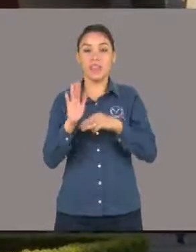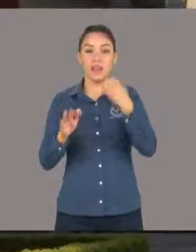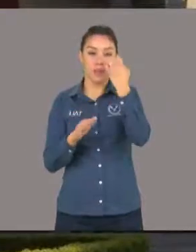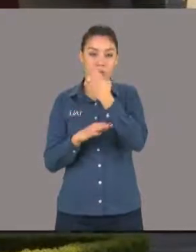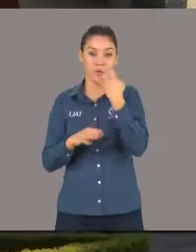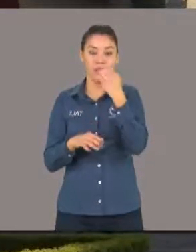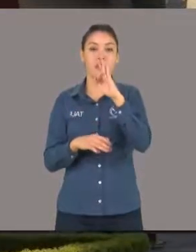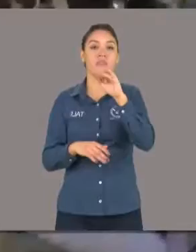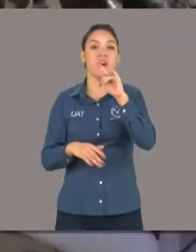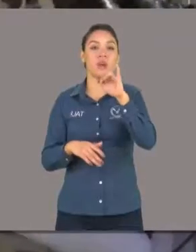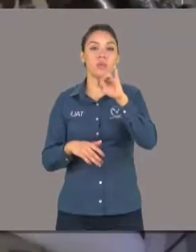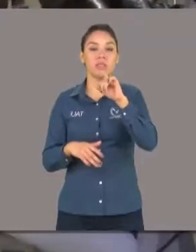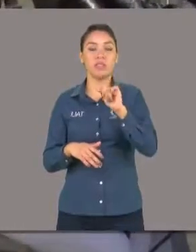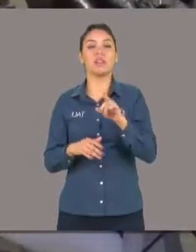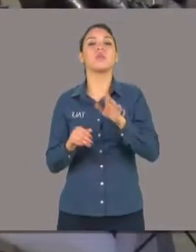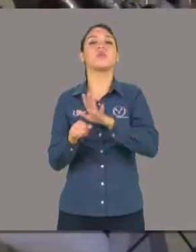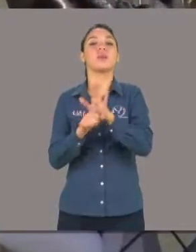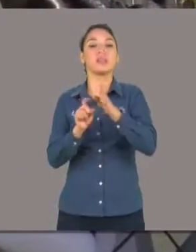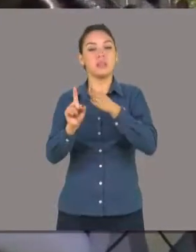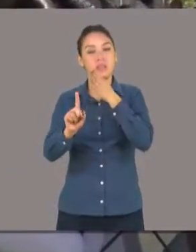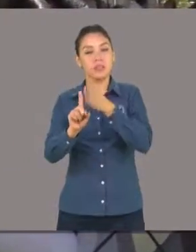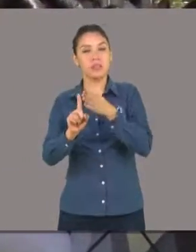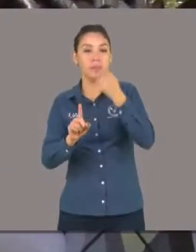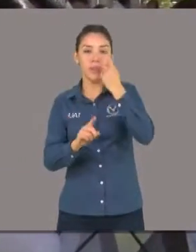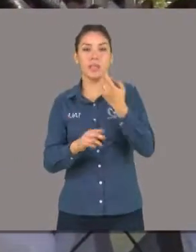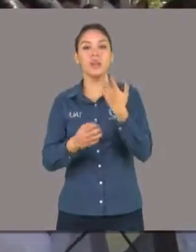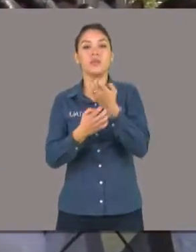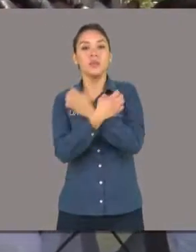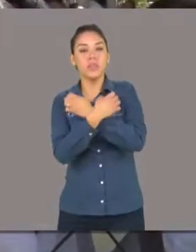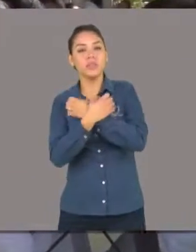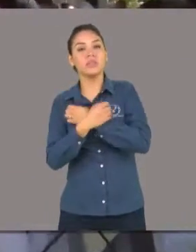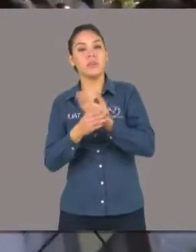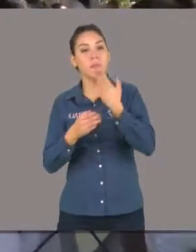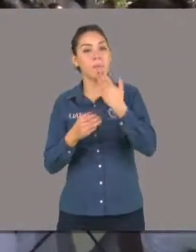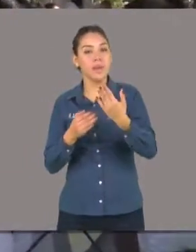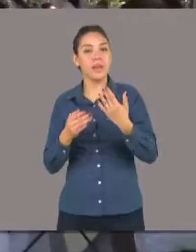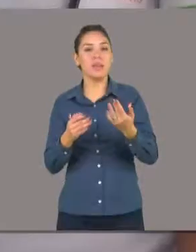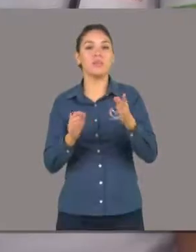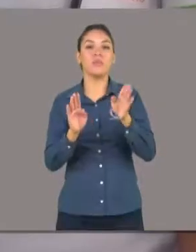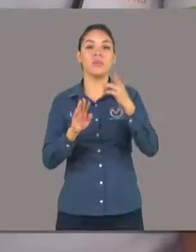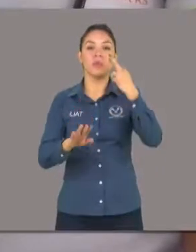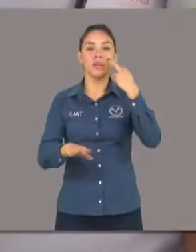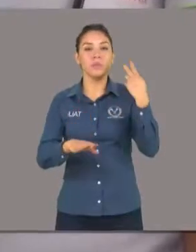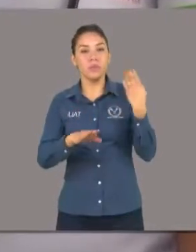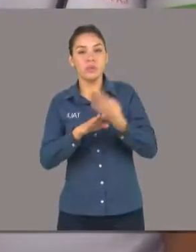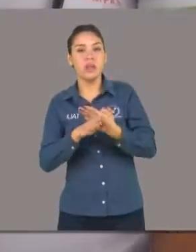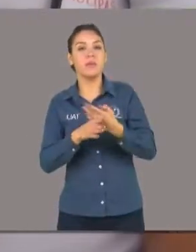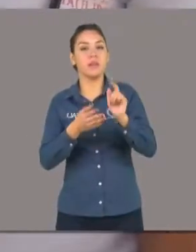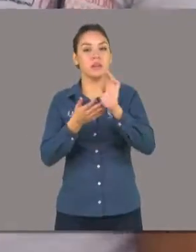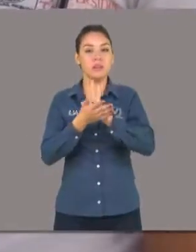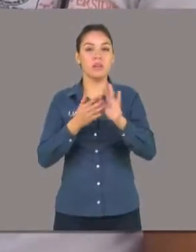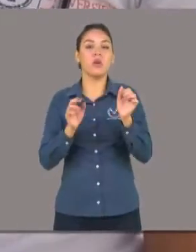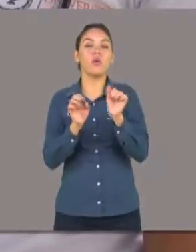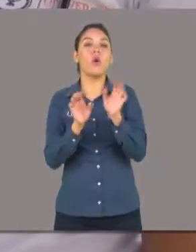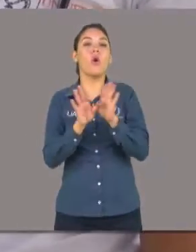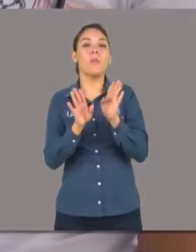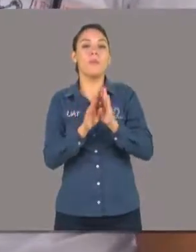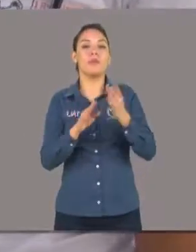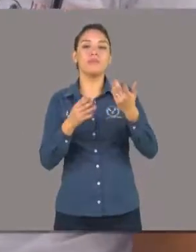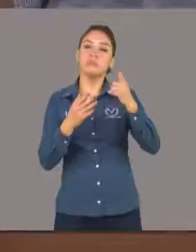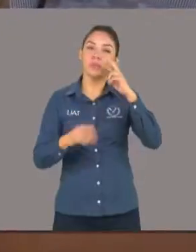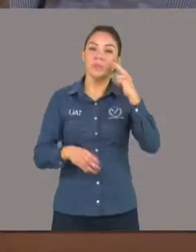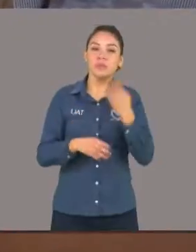Universidad Autónoma de Tamaulipas cumple con la misión de impartir educación para formar profesionistas útiles a la sociedad, con actitud crítica,